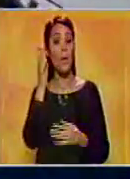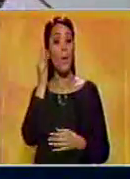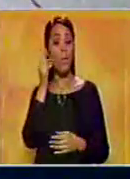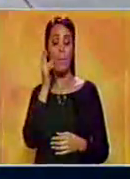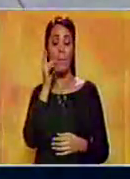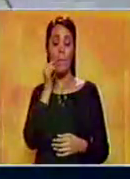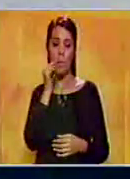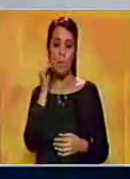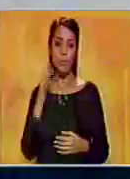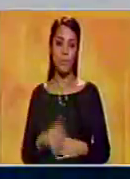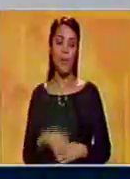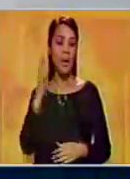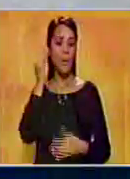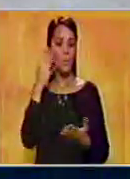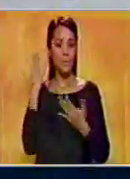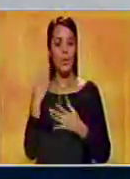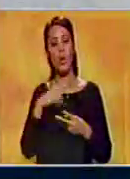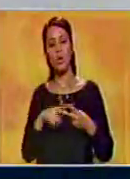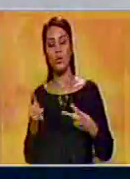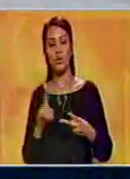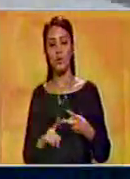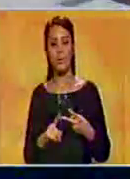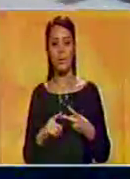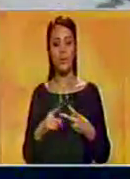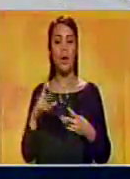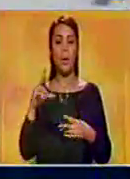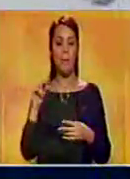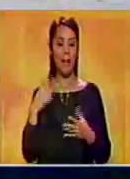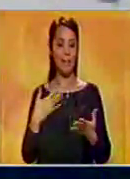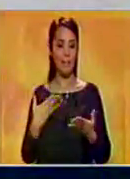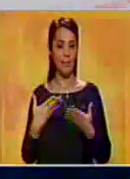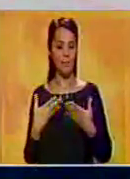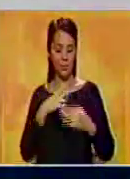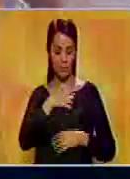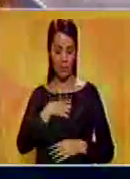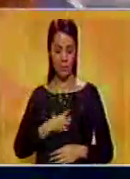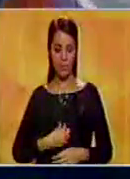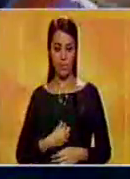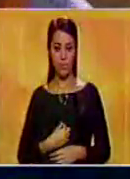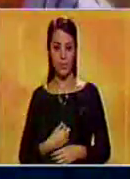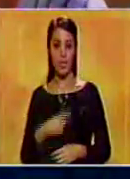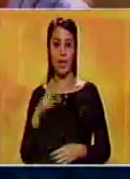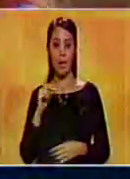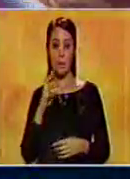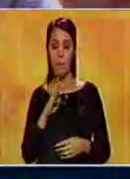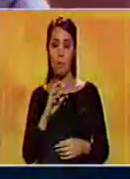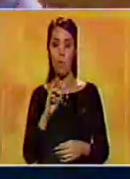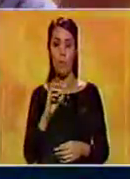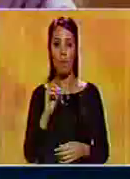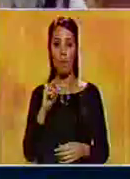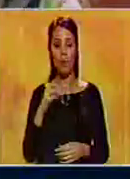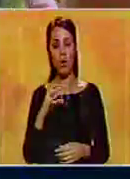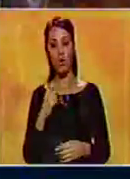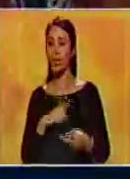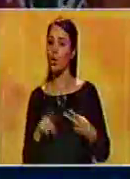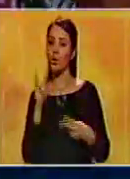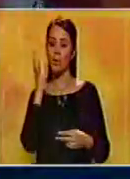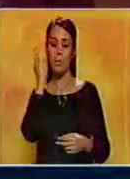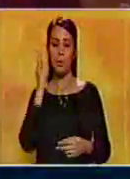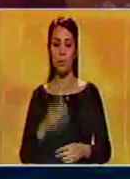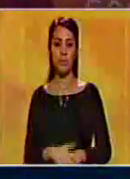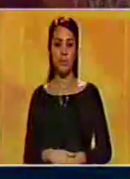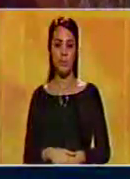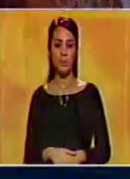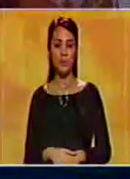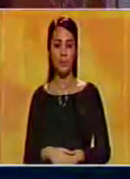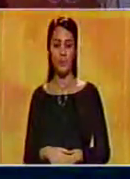sueca Frida Hansdotter, mientras que la plata fue para la suiza Wendy Holdener y el bronce para la austríaca Katharina Gallhuber. En el